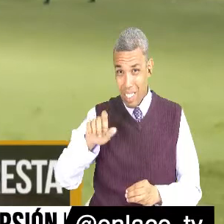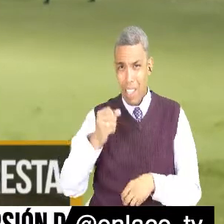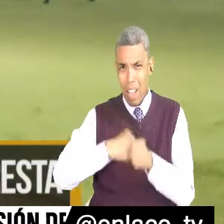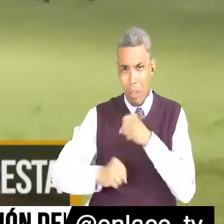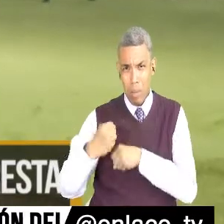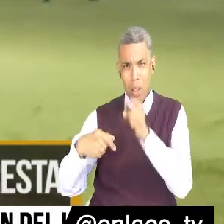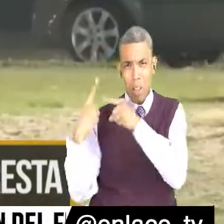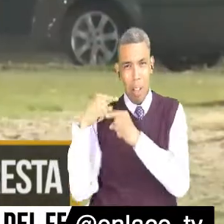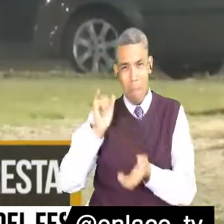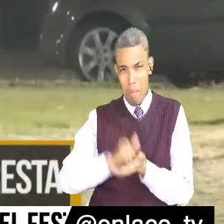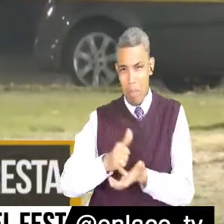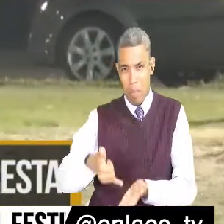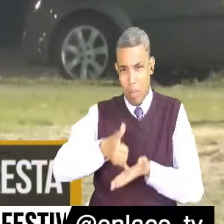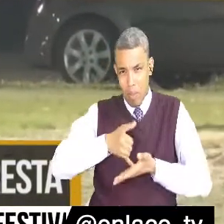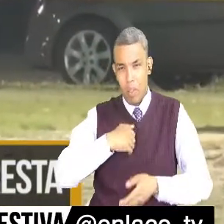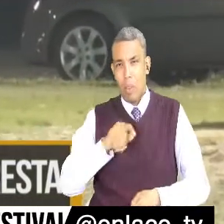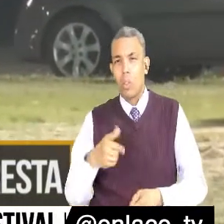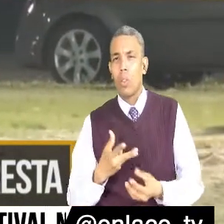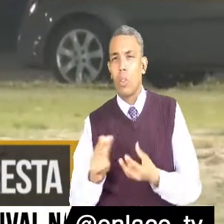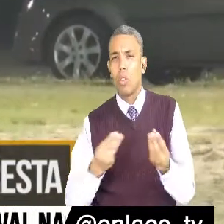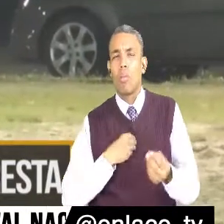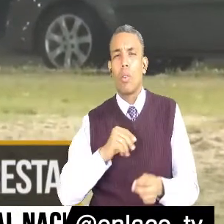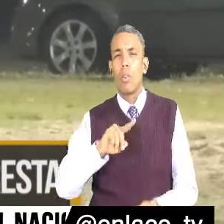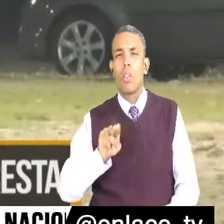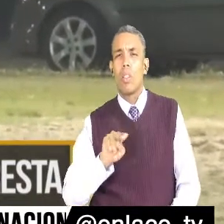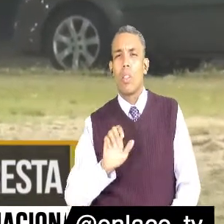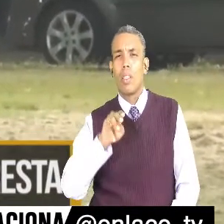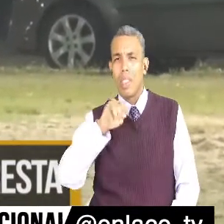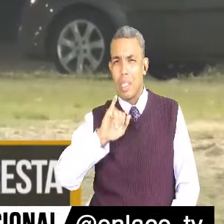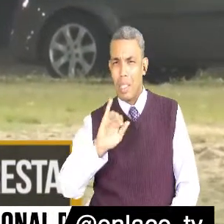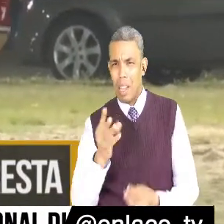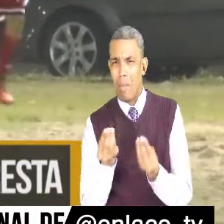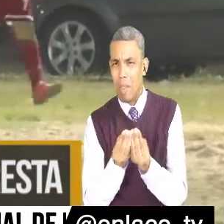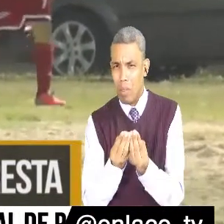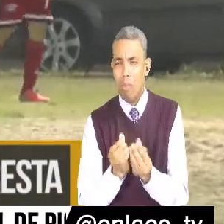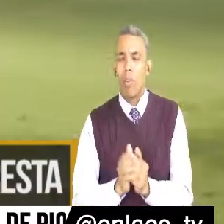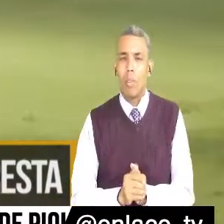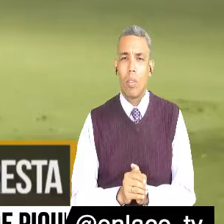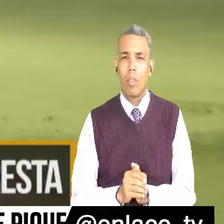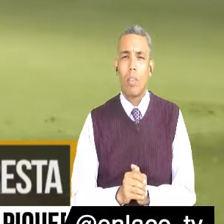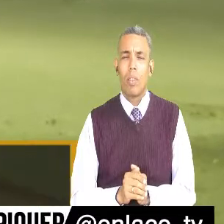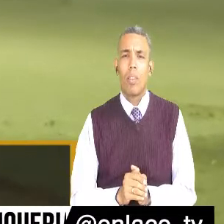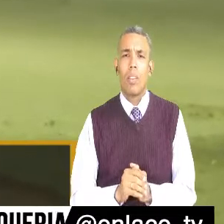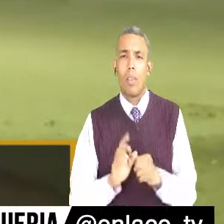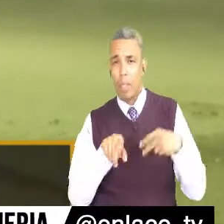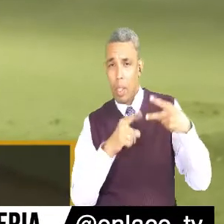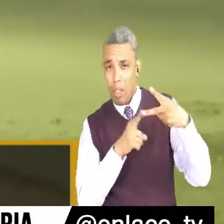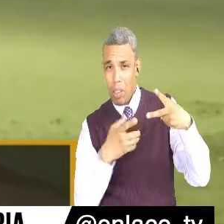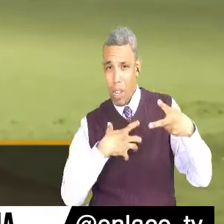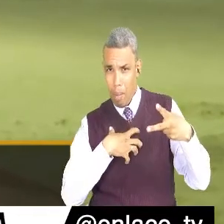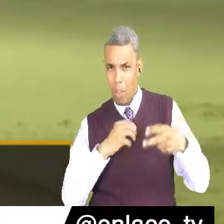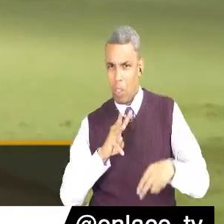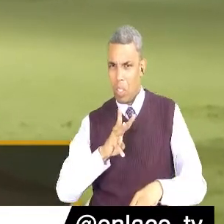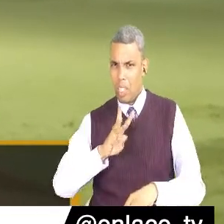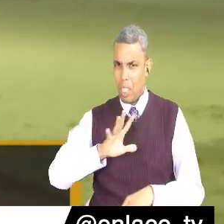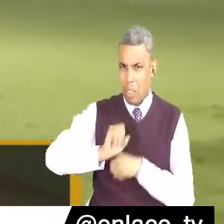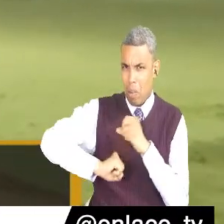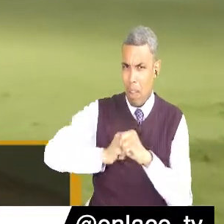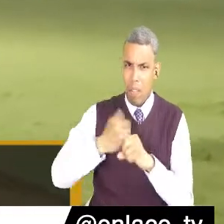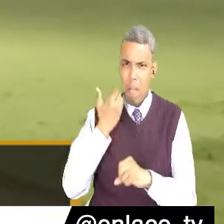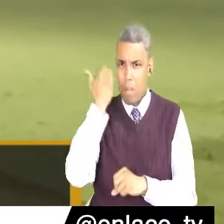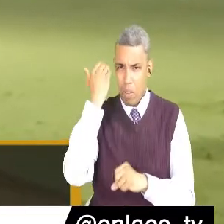Sami y está también el Combo de Dani, que ganaron los últimos partidos. El campeonato mayor de 35 años, que ya vamos para la tercera fecha. Claro que